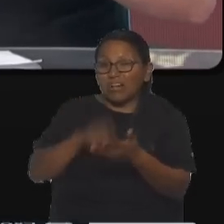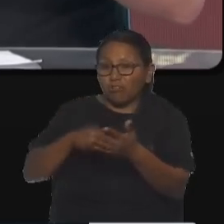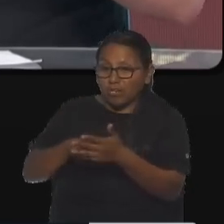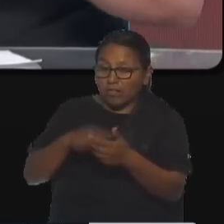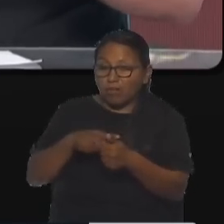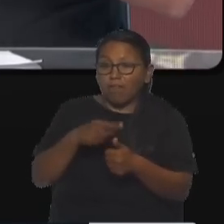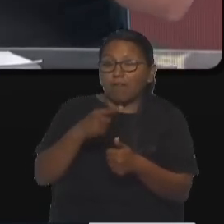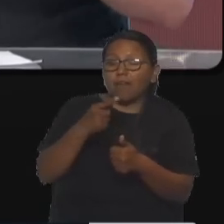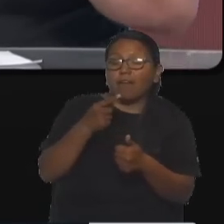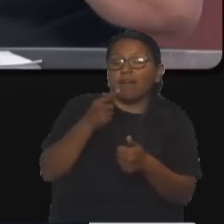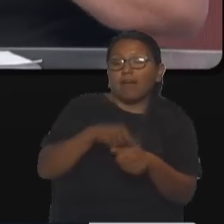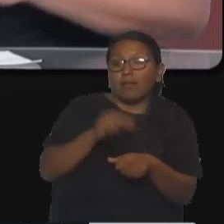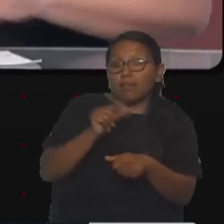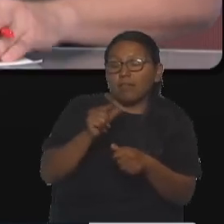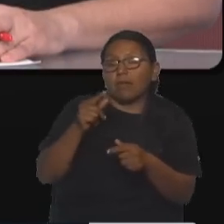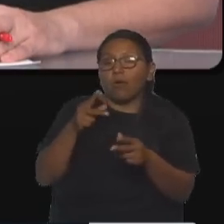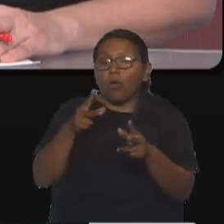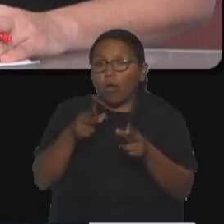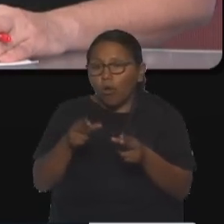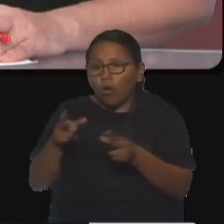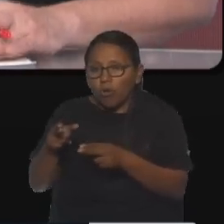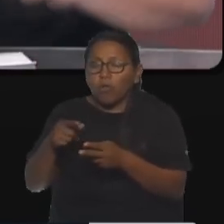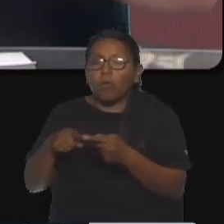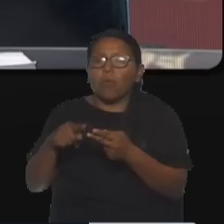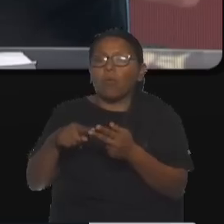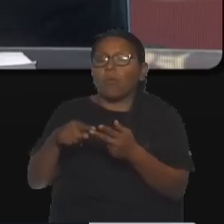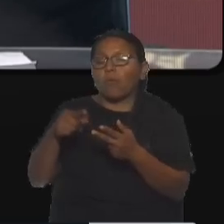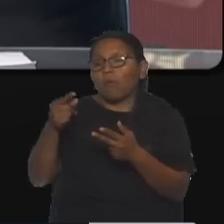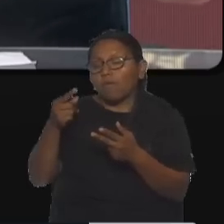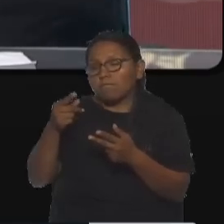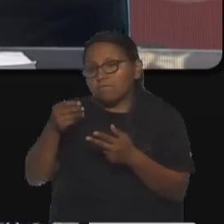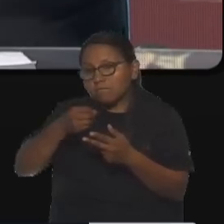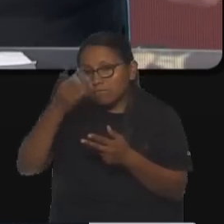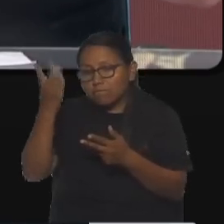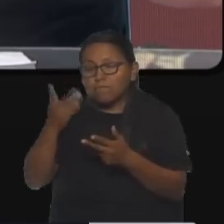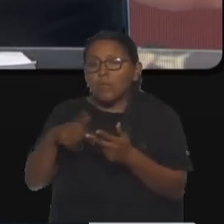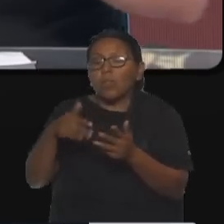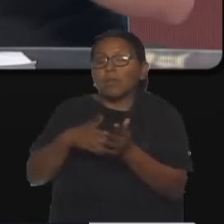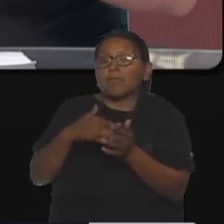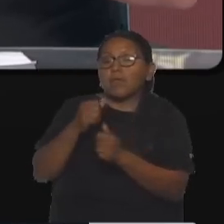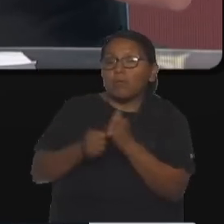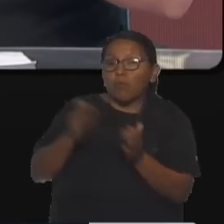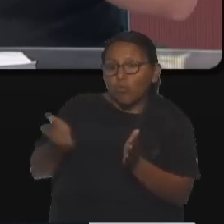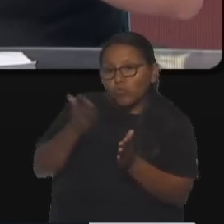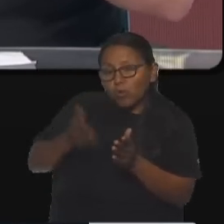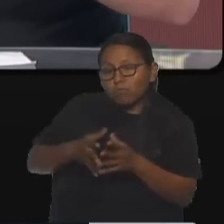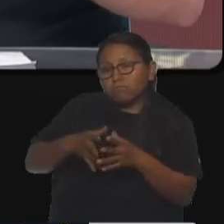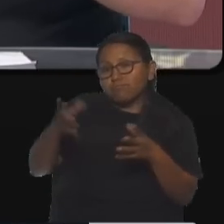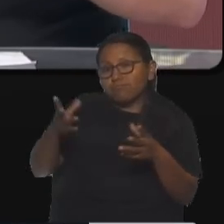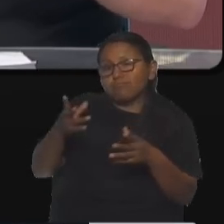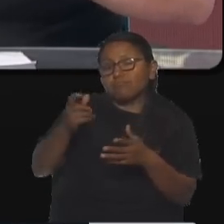fijo, indefinido, fijo discontinuo o por aumento de la producción, unos